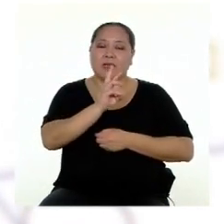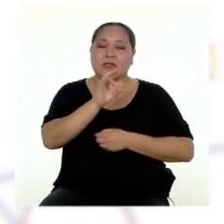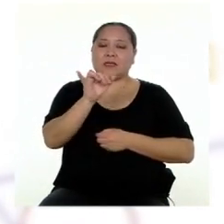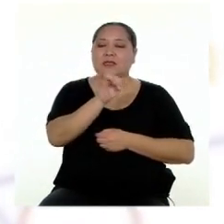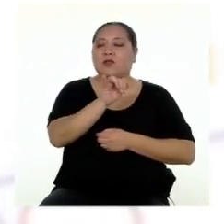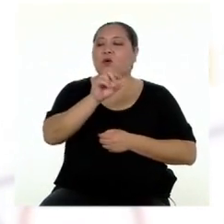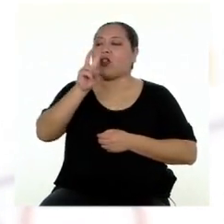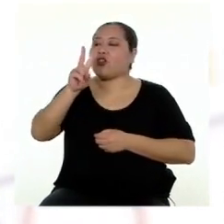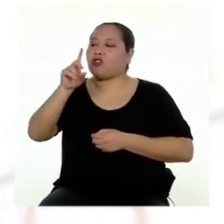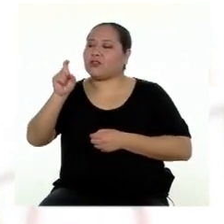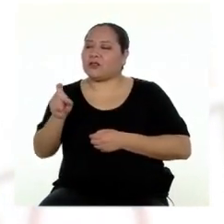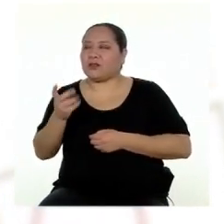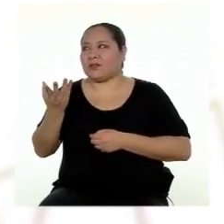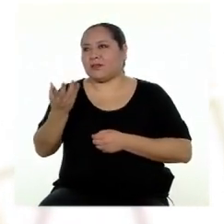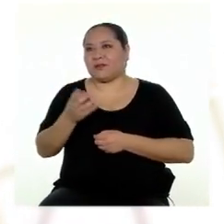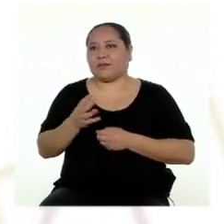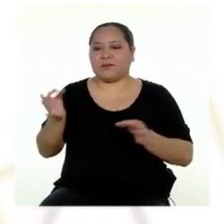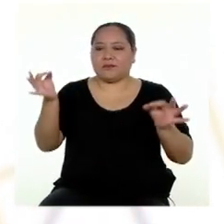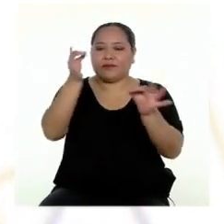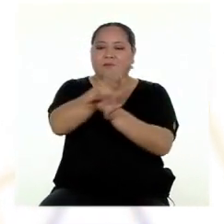2x.